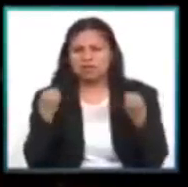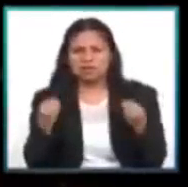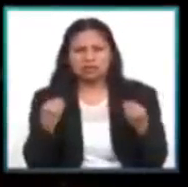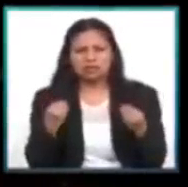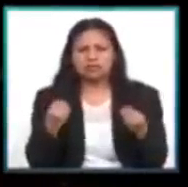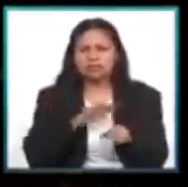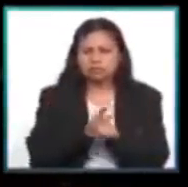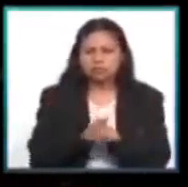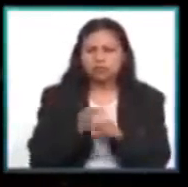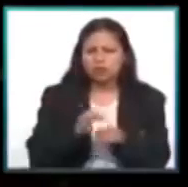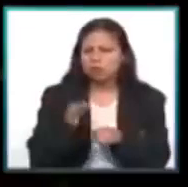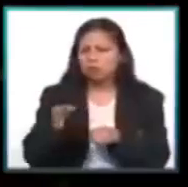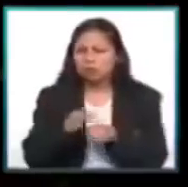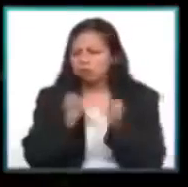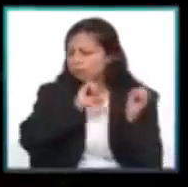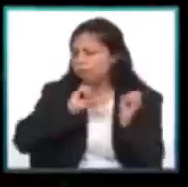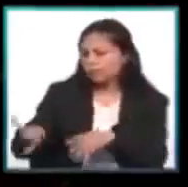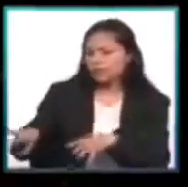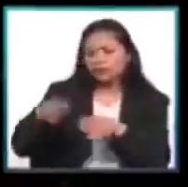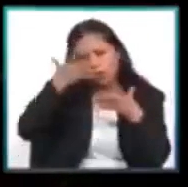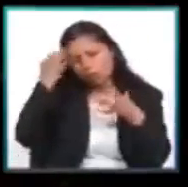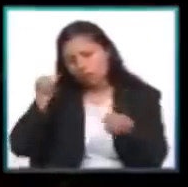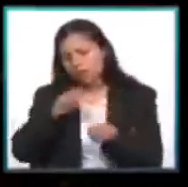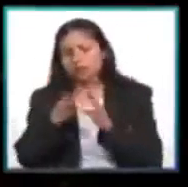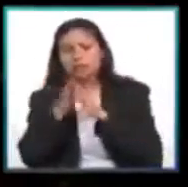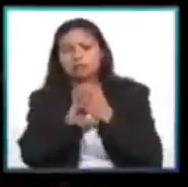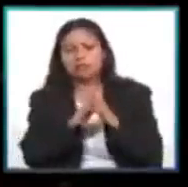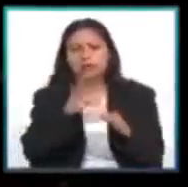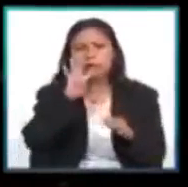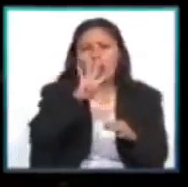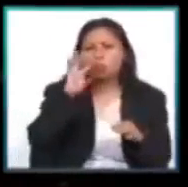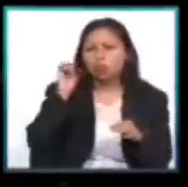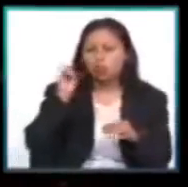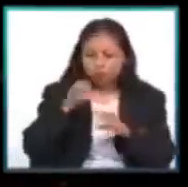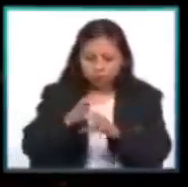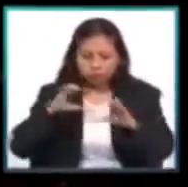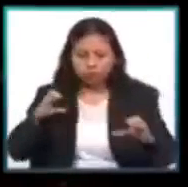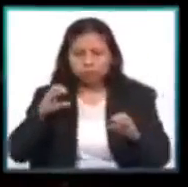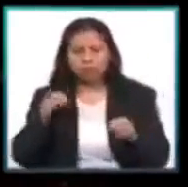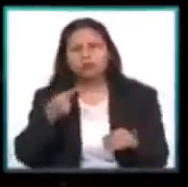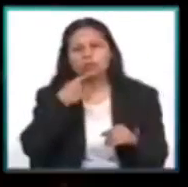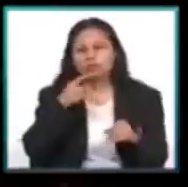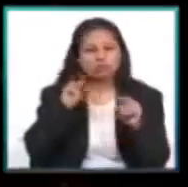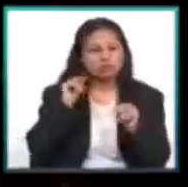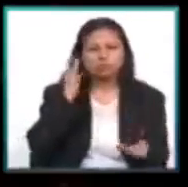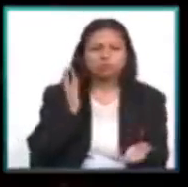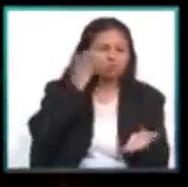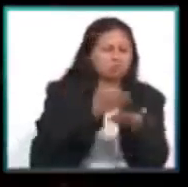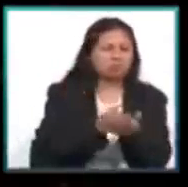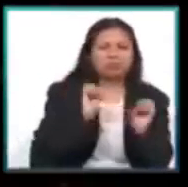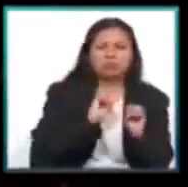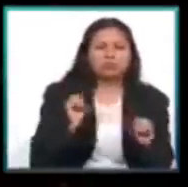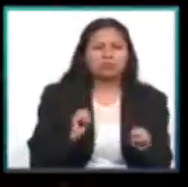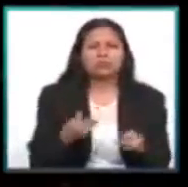y están las poblaciones abandonadas. 40 tubos necesitan en algunas aldeas de Hualán y ni siquiera eso